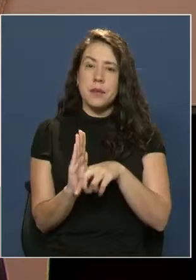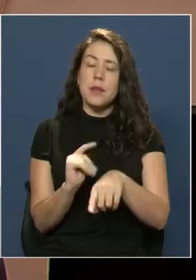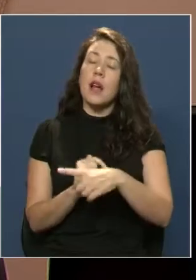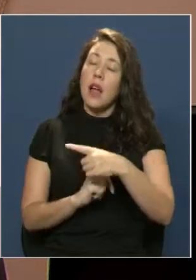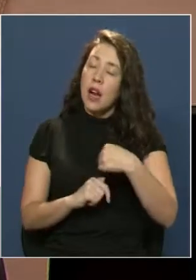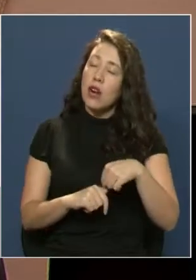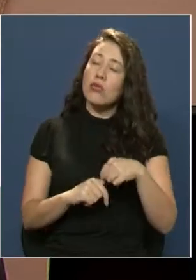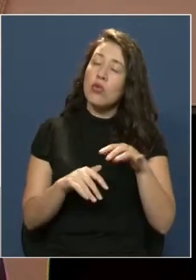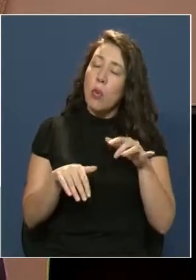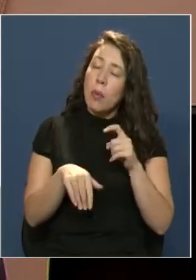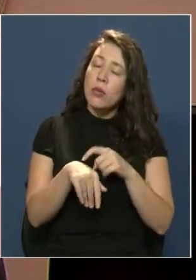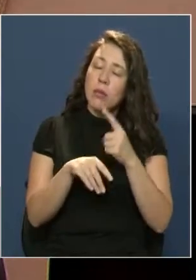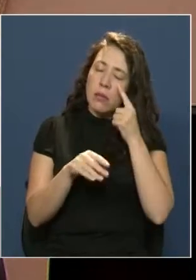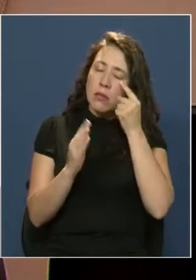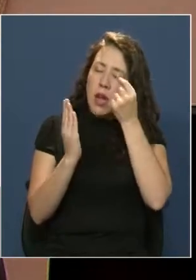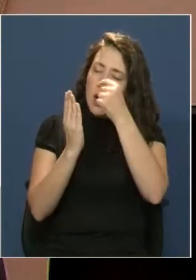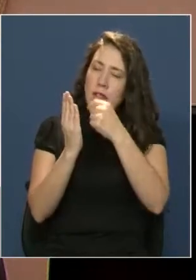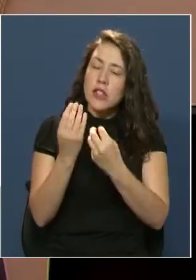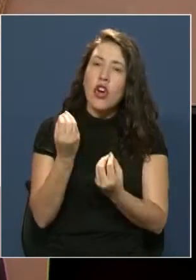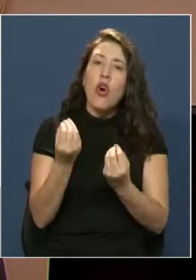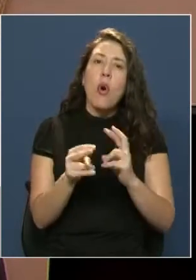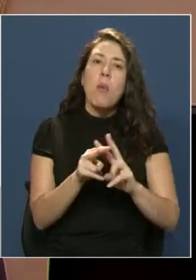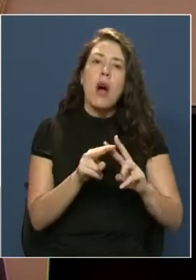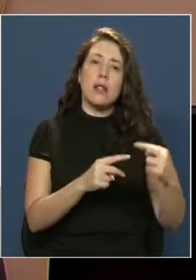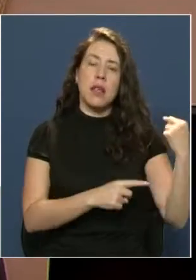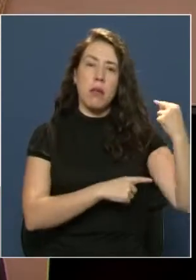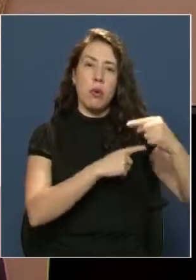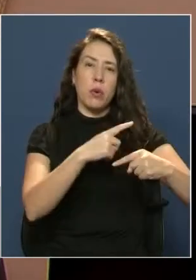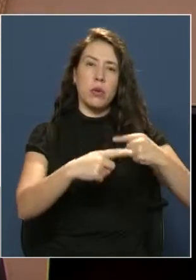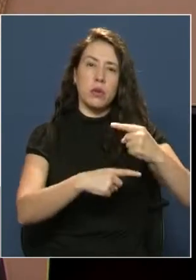el tiempo de revisar cómo construimos la historia.